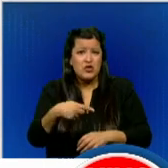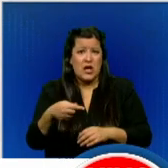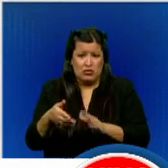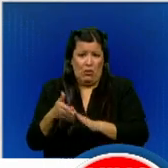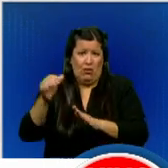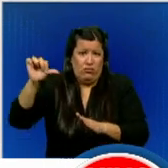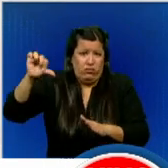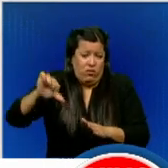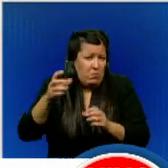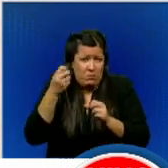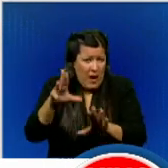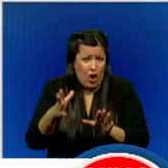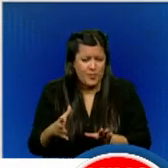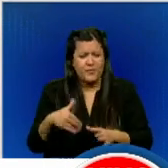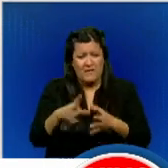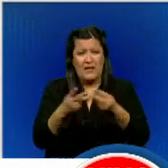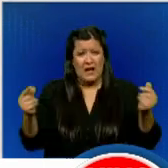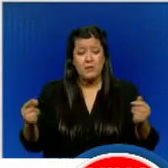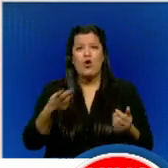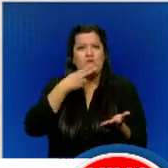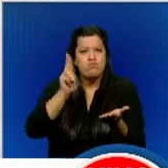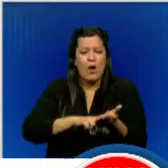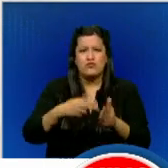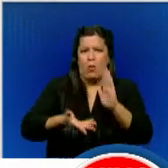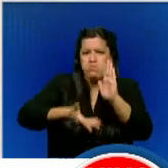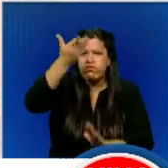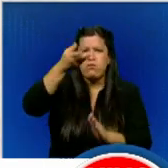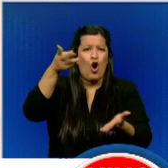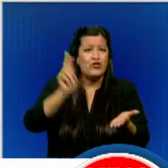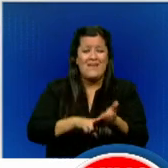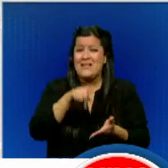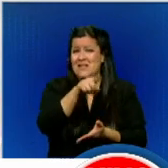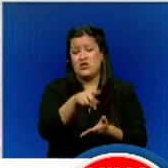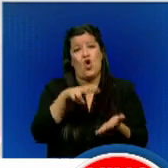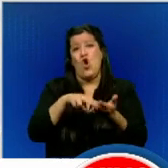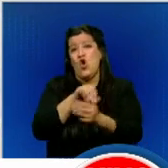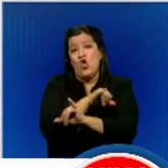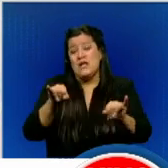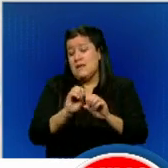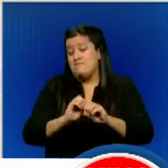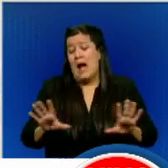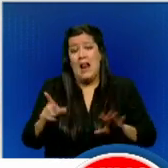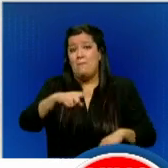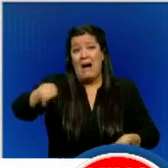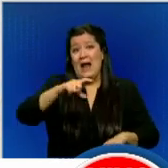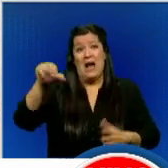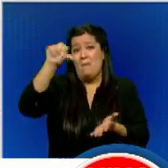esto volver a subir impuestos es una muy mala noticia para el país